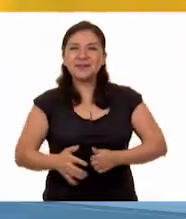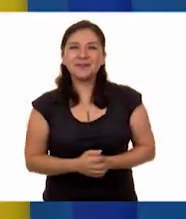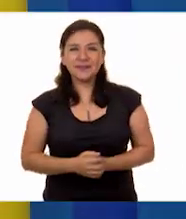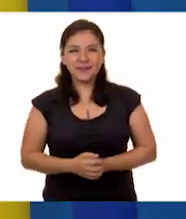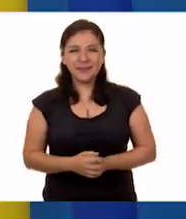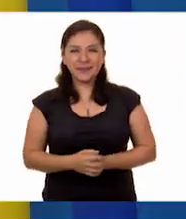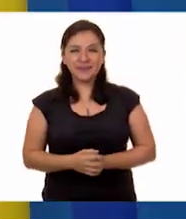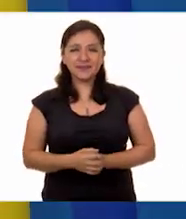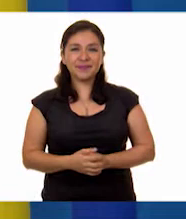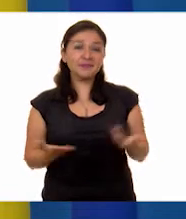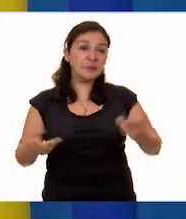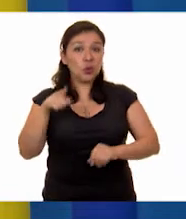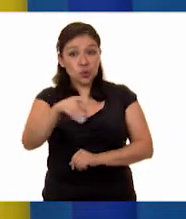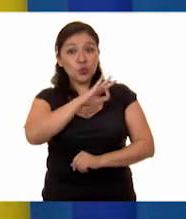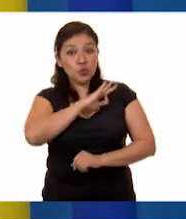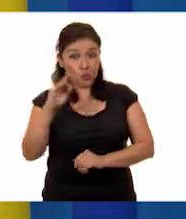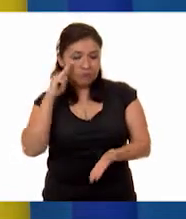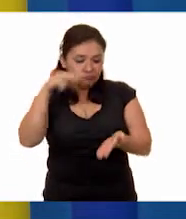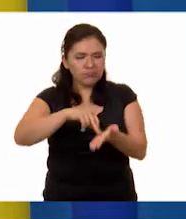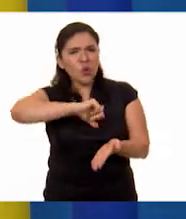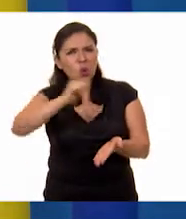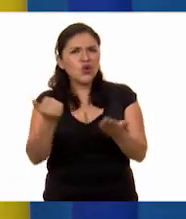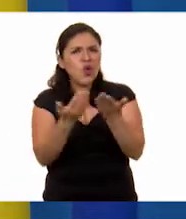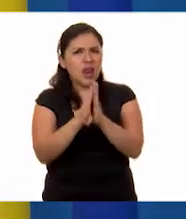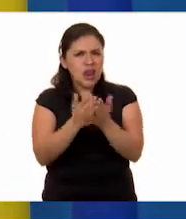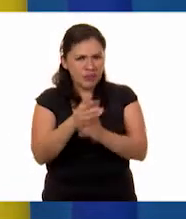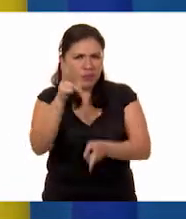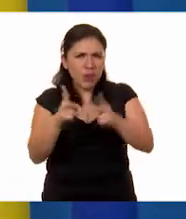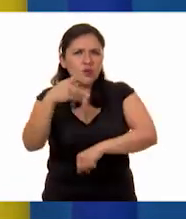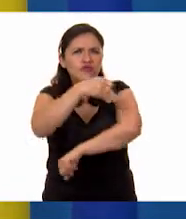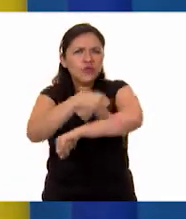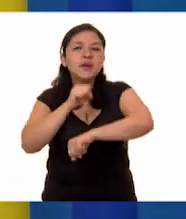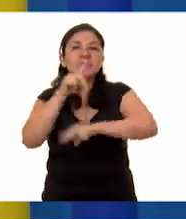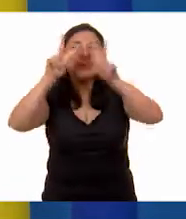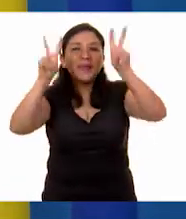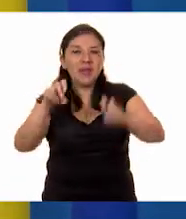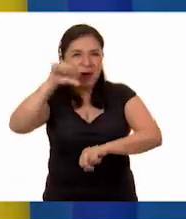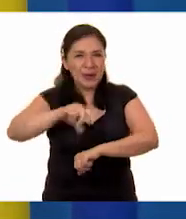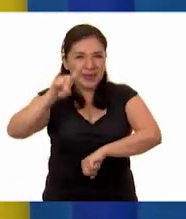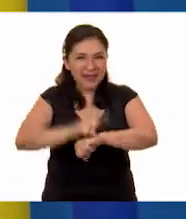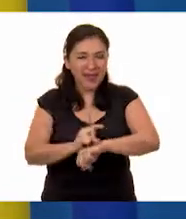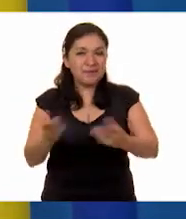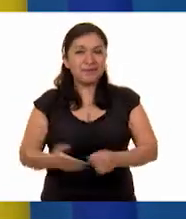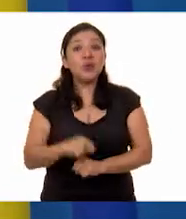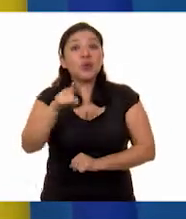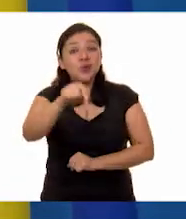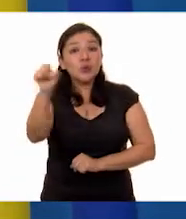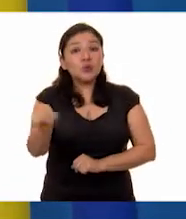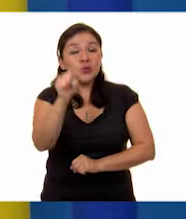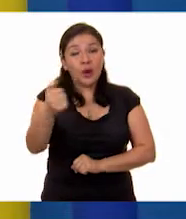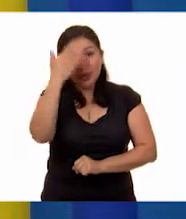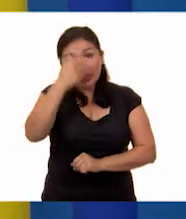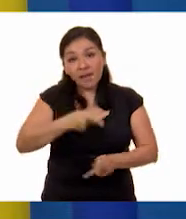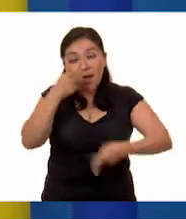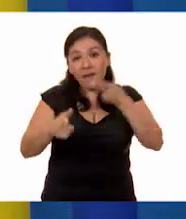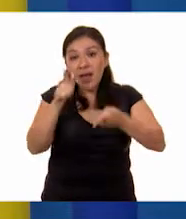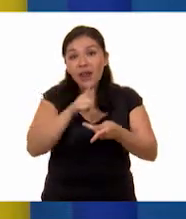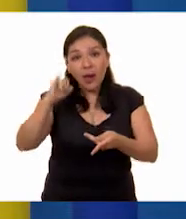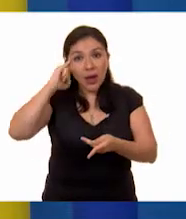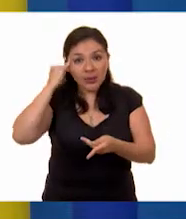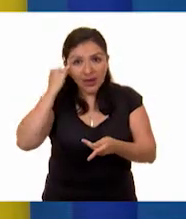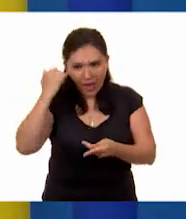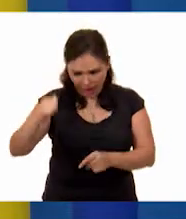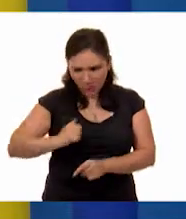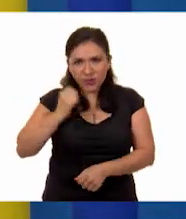Jenny. Si te es posible, consulta otros libros y comenta el tema de hoy con tu familia. Si tienes la fortuna de hablar una lengua